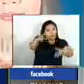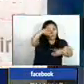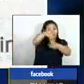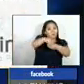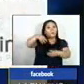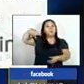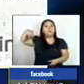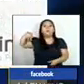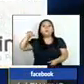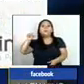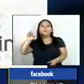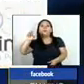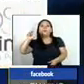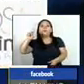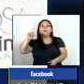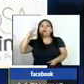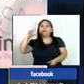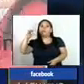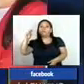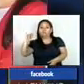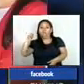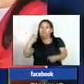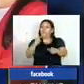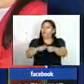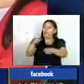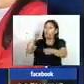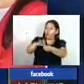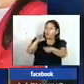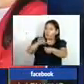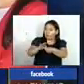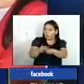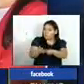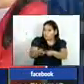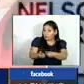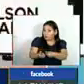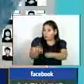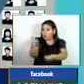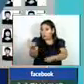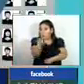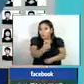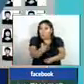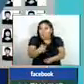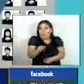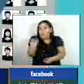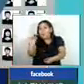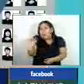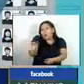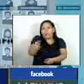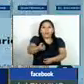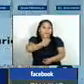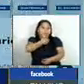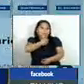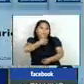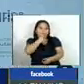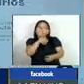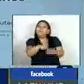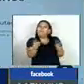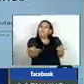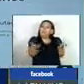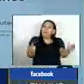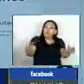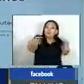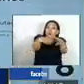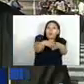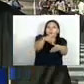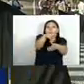organismo. Pero ante estas elecciones, los salvadoreños dicen que muy pocos saben sobre el trabajo que estos funcionarios